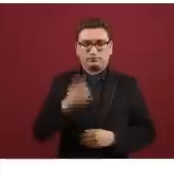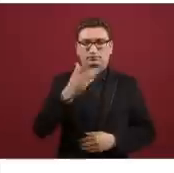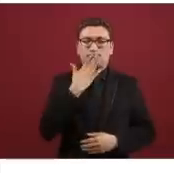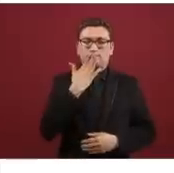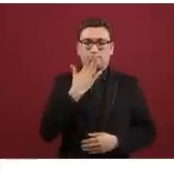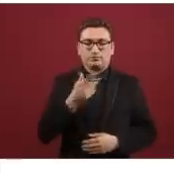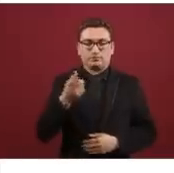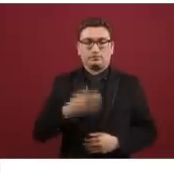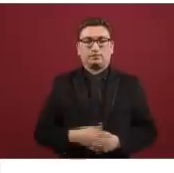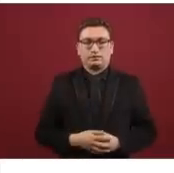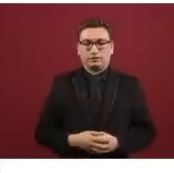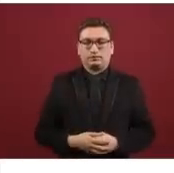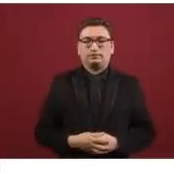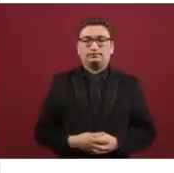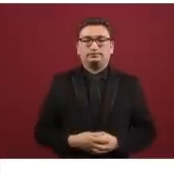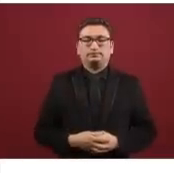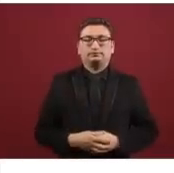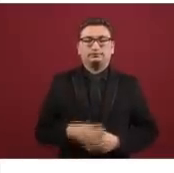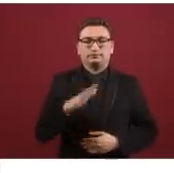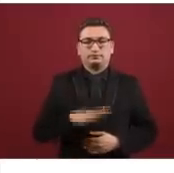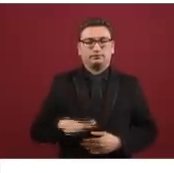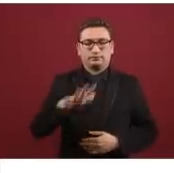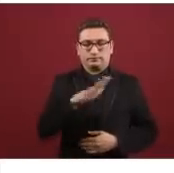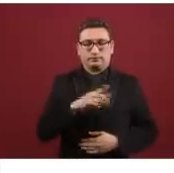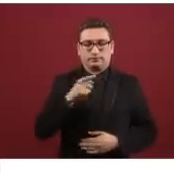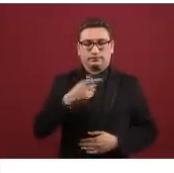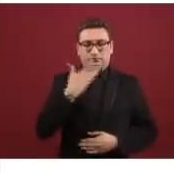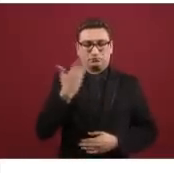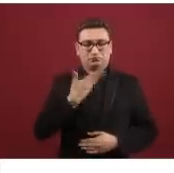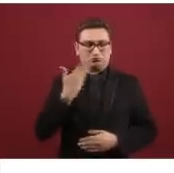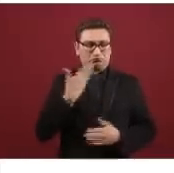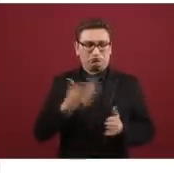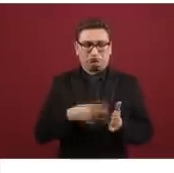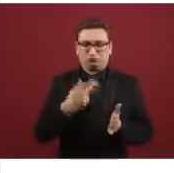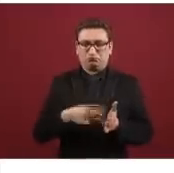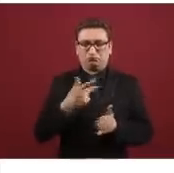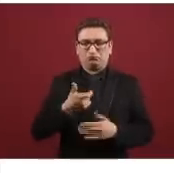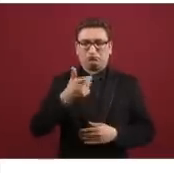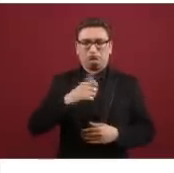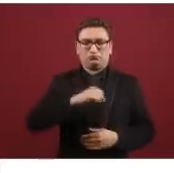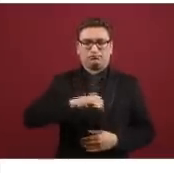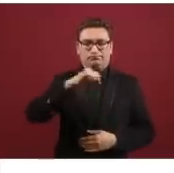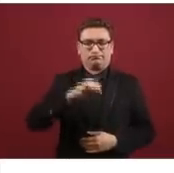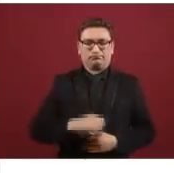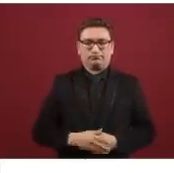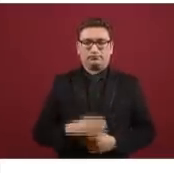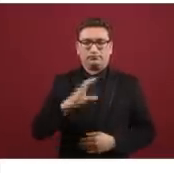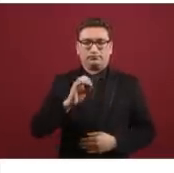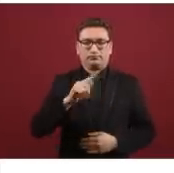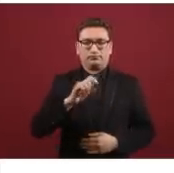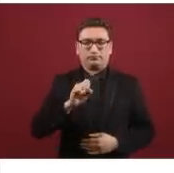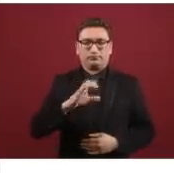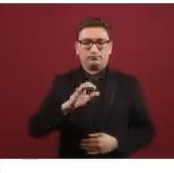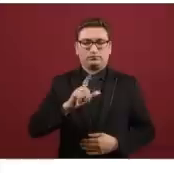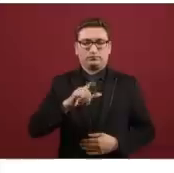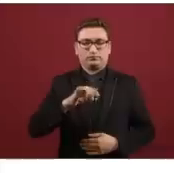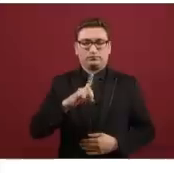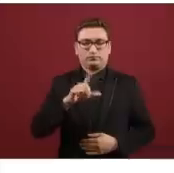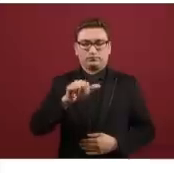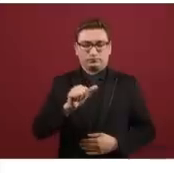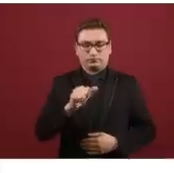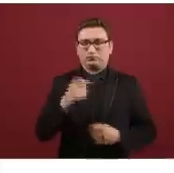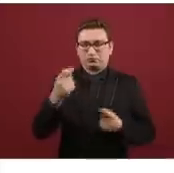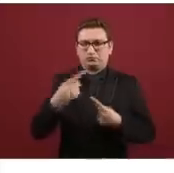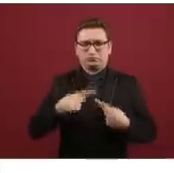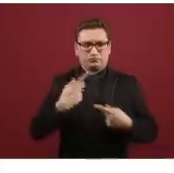una gasolinera Costa Cálida que ha salido ya varias veces en el precio más alto, que incluso se han acercado a la